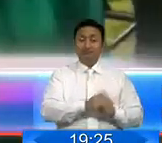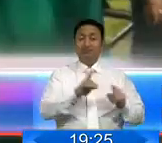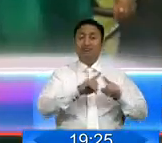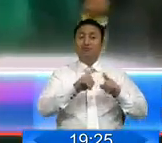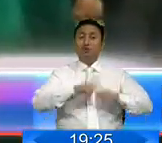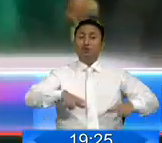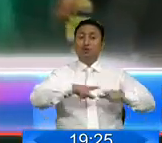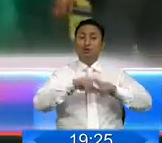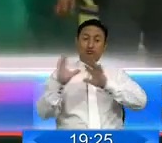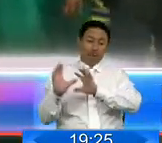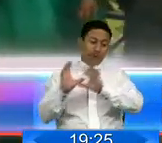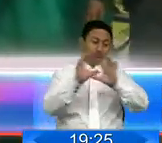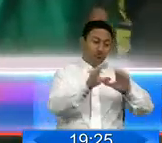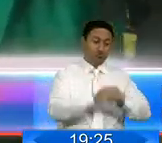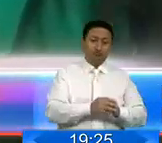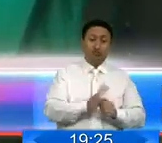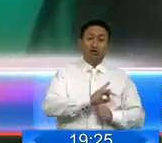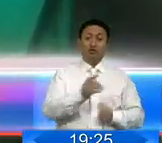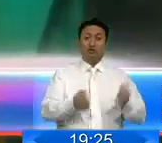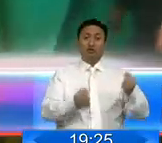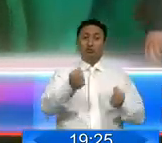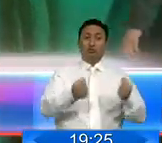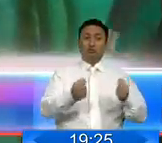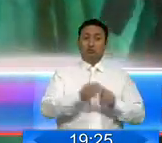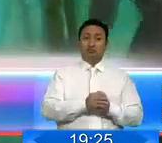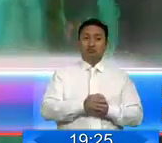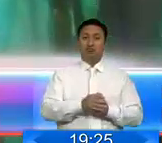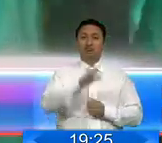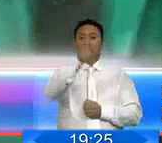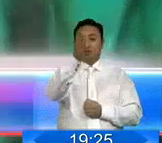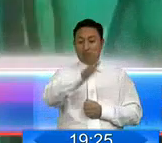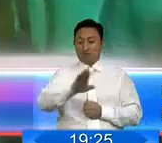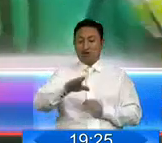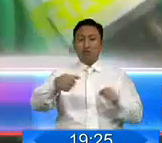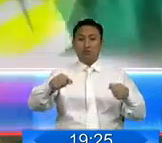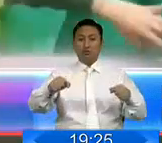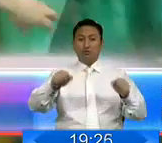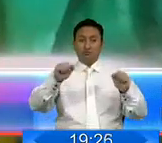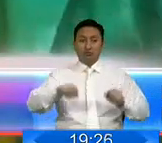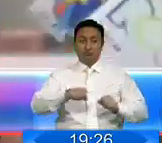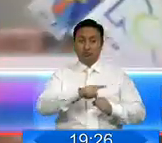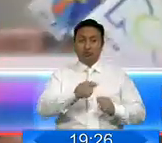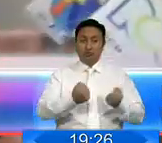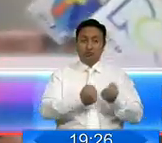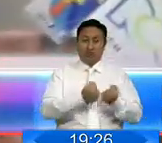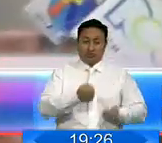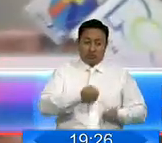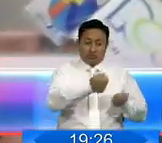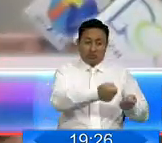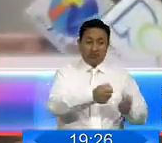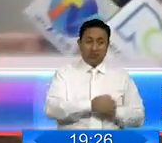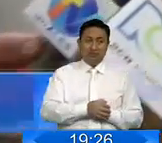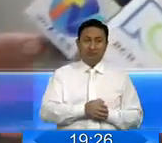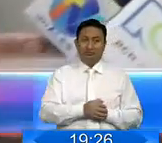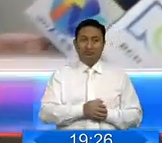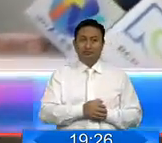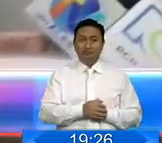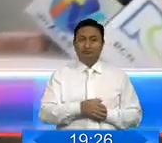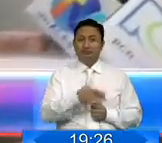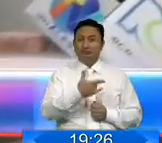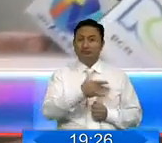ser comercializado. Autos pequeños con doble tanque, camionetas y hasta motocicletas son parte del ilícito. Encontramos la bodega,